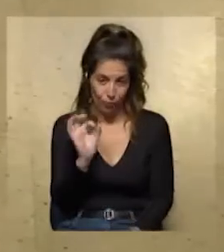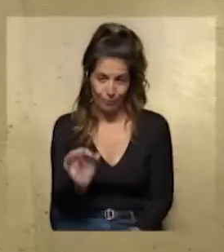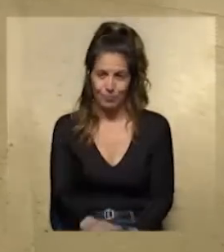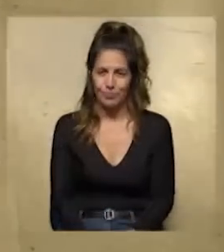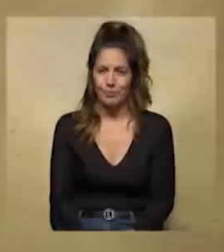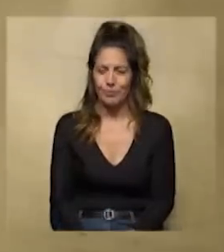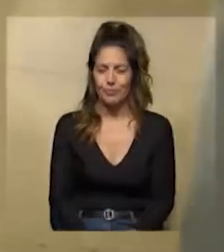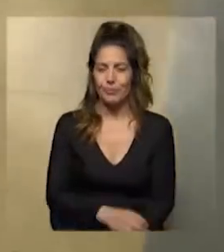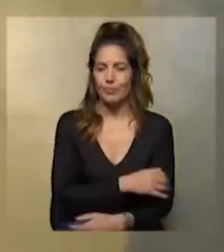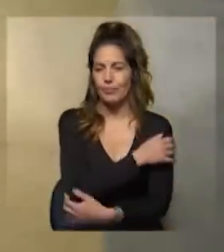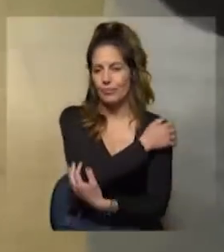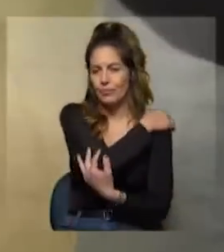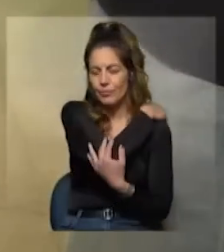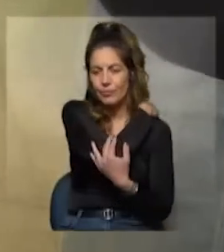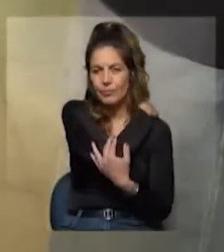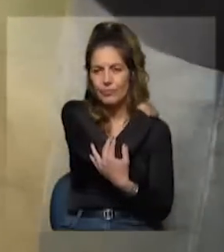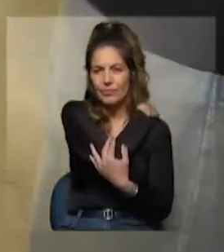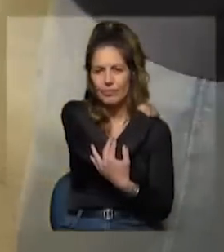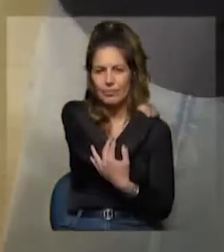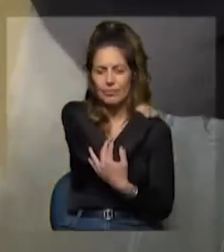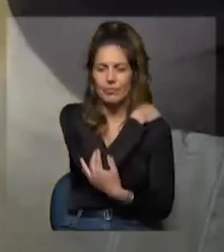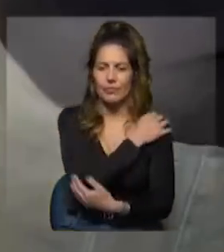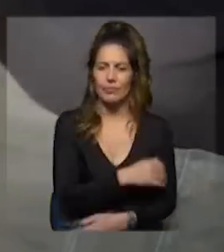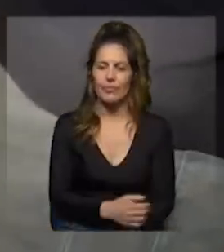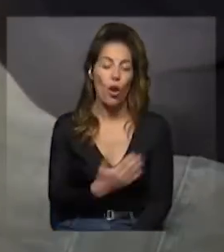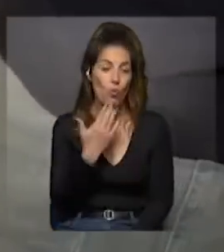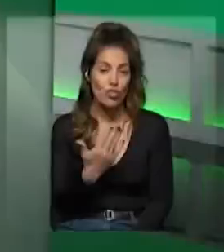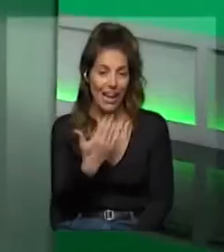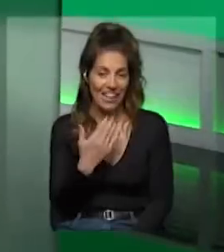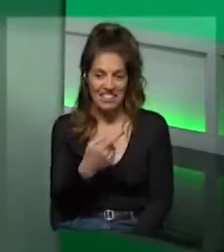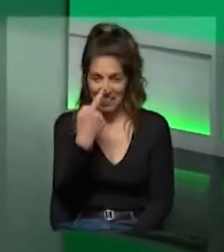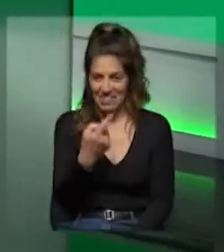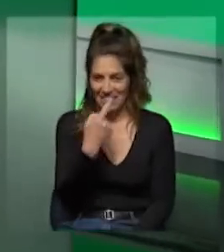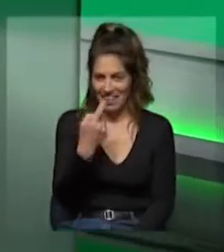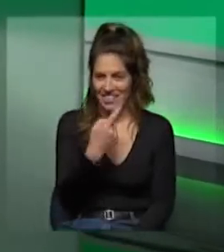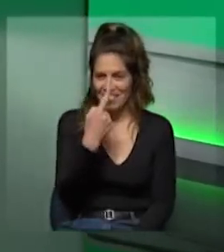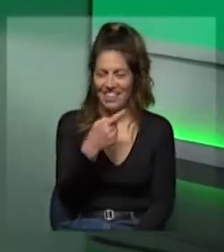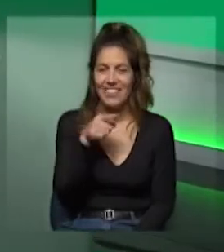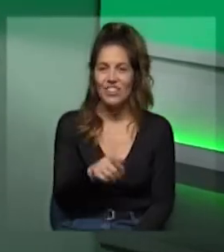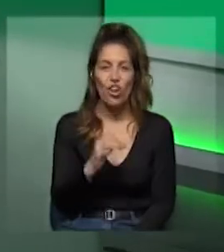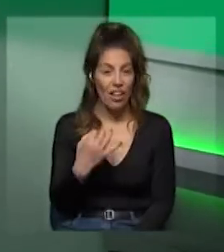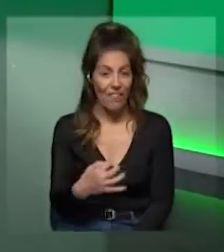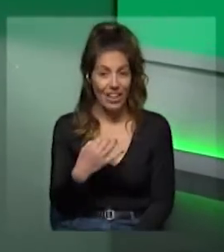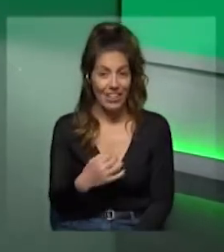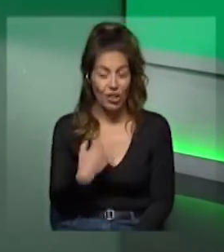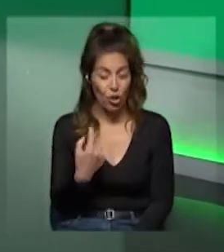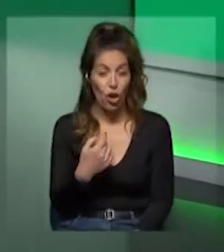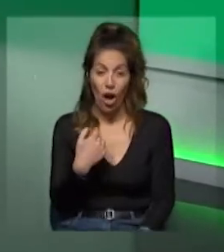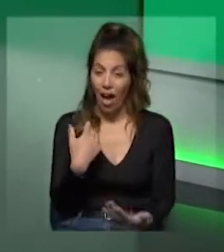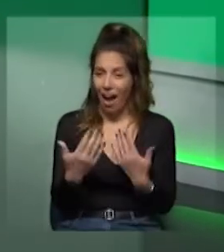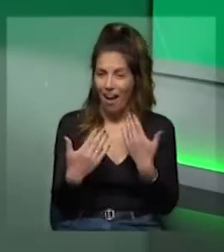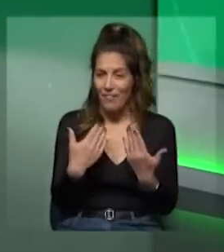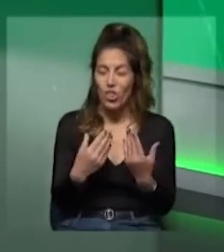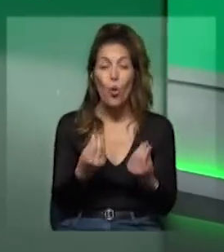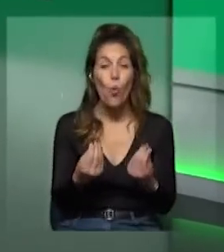no bueno mu Bien muchísimas gracias Diego Qué interesante Qué interesante esto la verdad nos quedamos todos comentando Cuáles